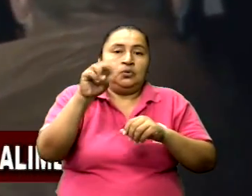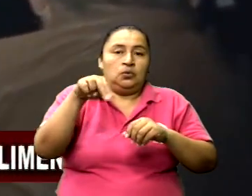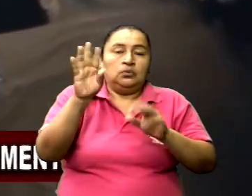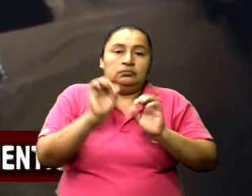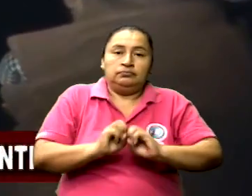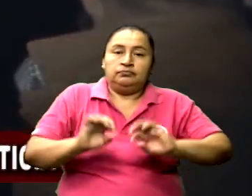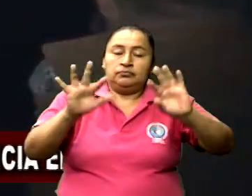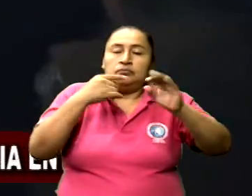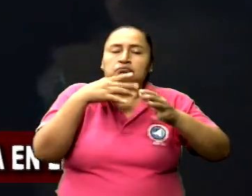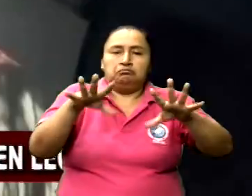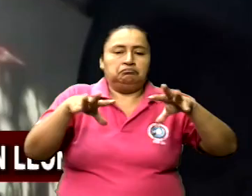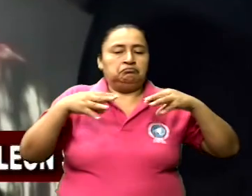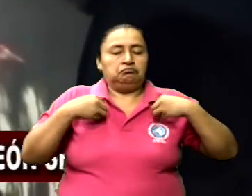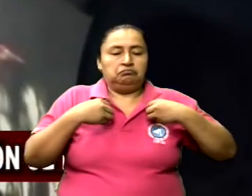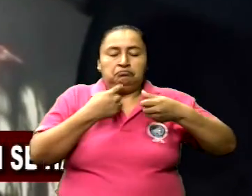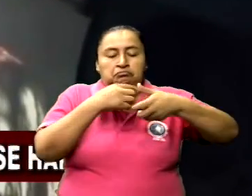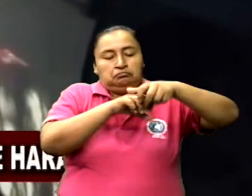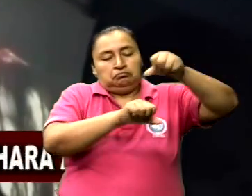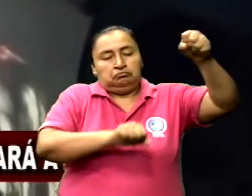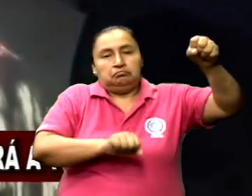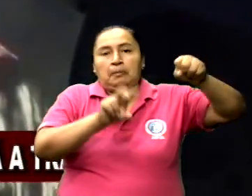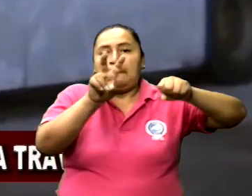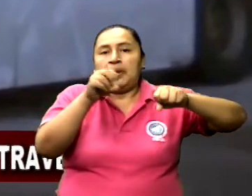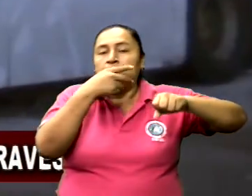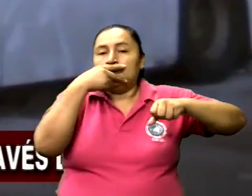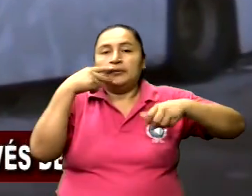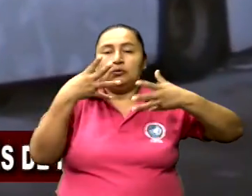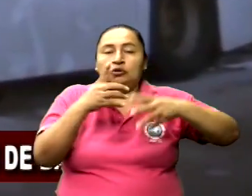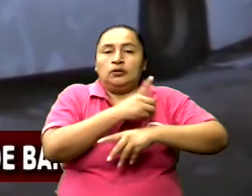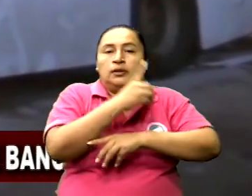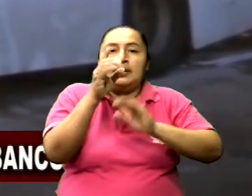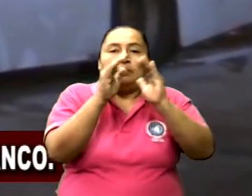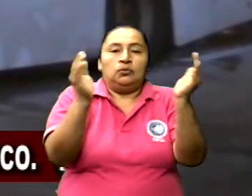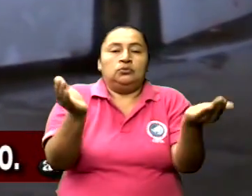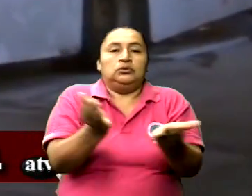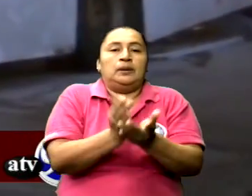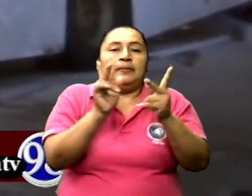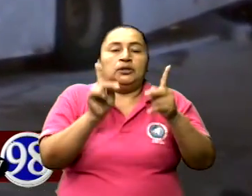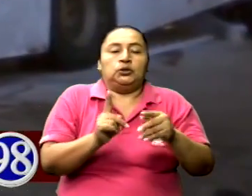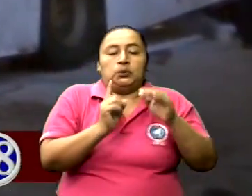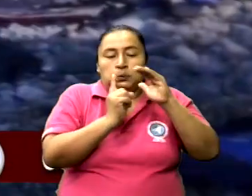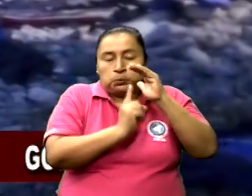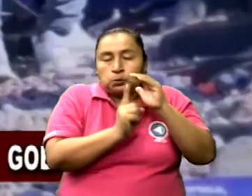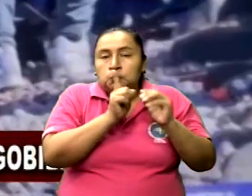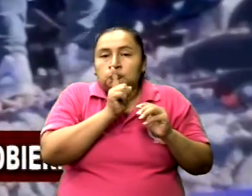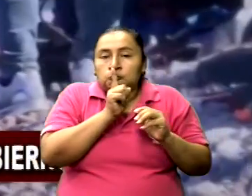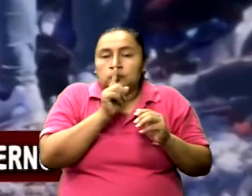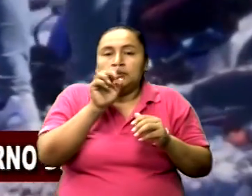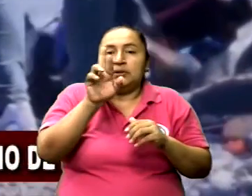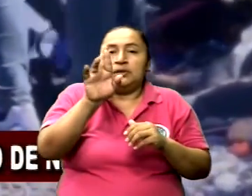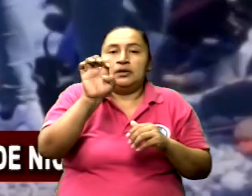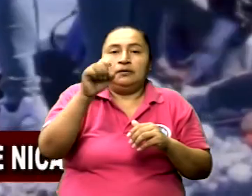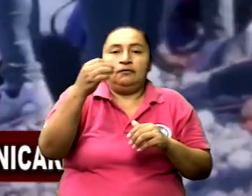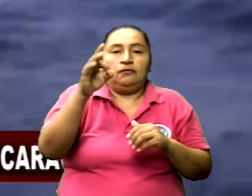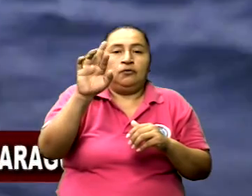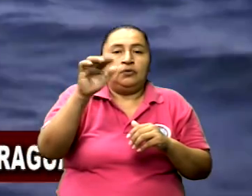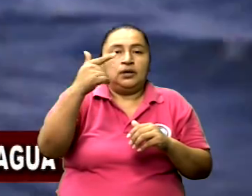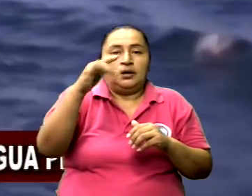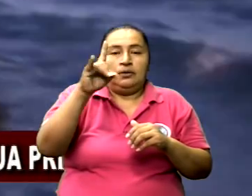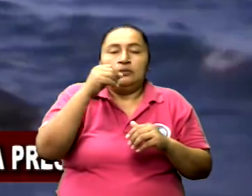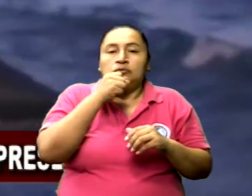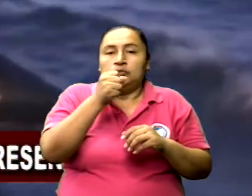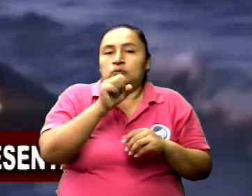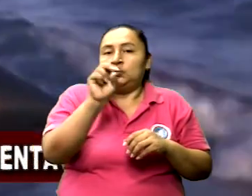adoptó la resolución que declara el 20 de junio como el Día Mundial de los Refugiados. Susana Pérez